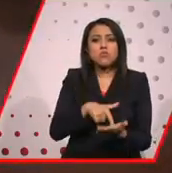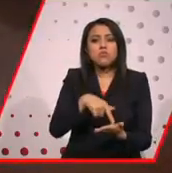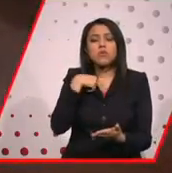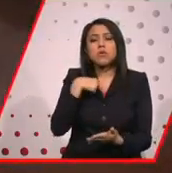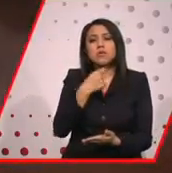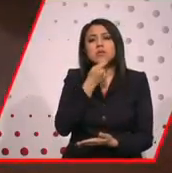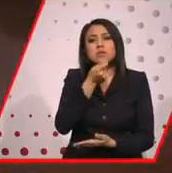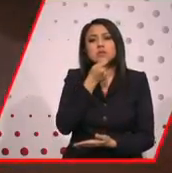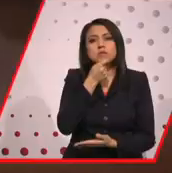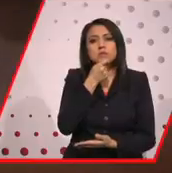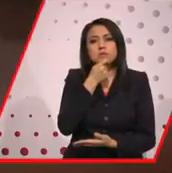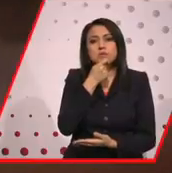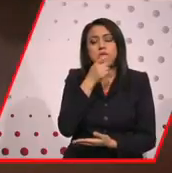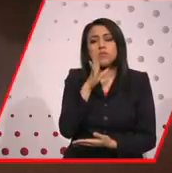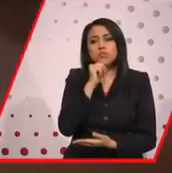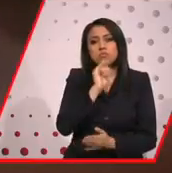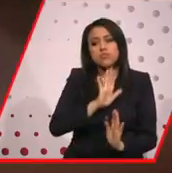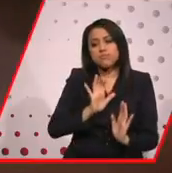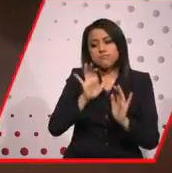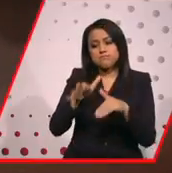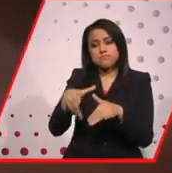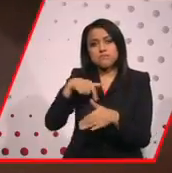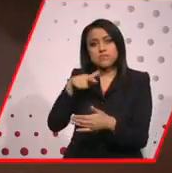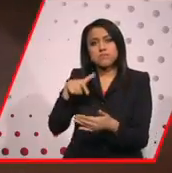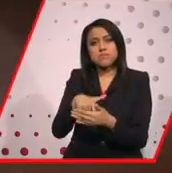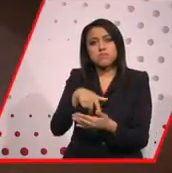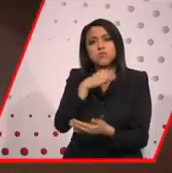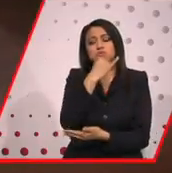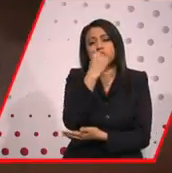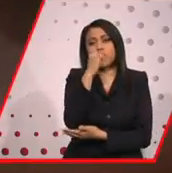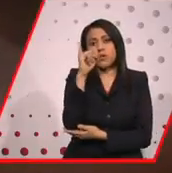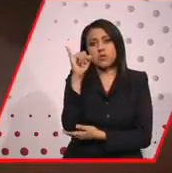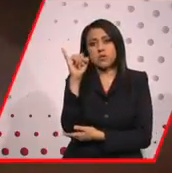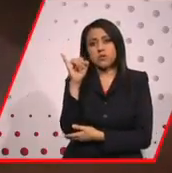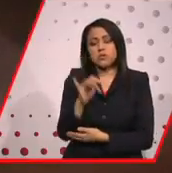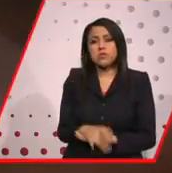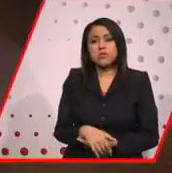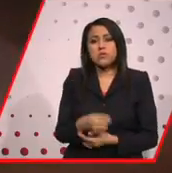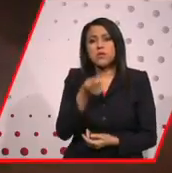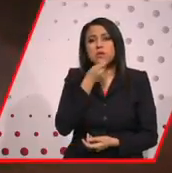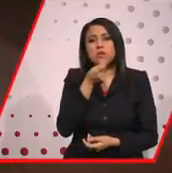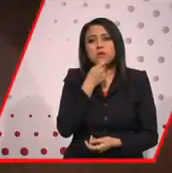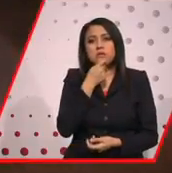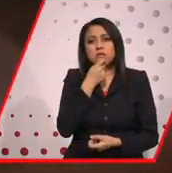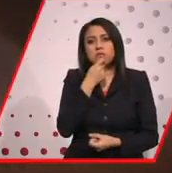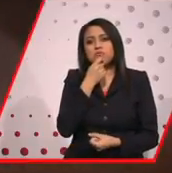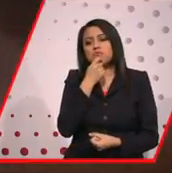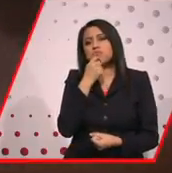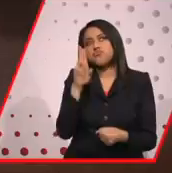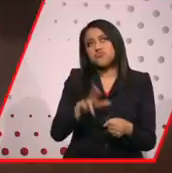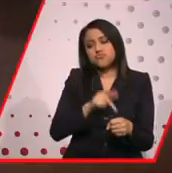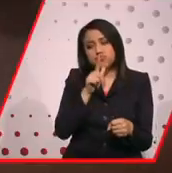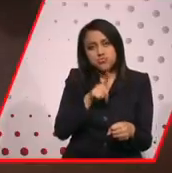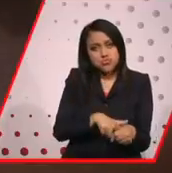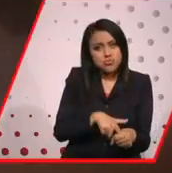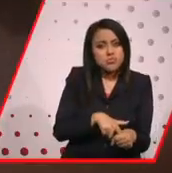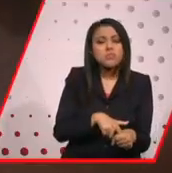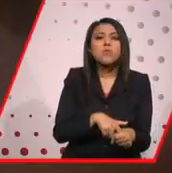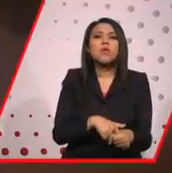que no lo podemos inscribir a un kinder, podríamos decirlo, regular, ya